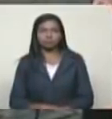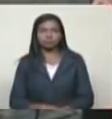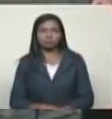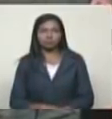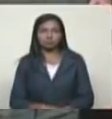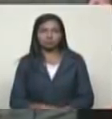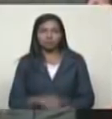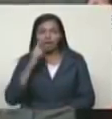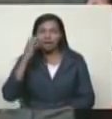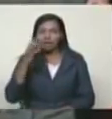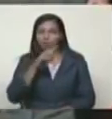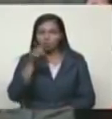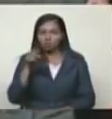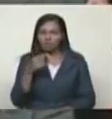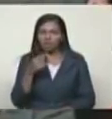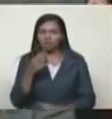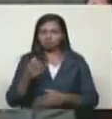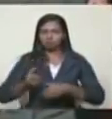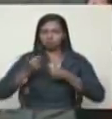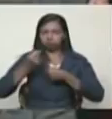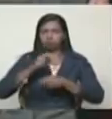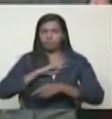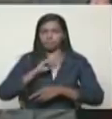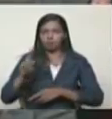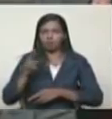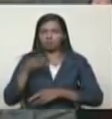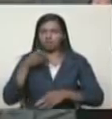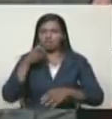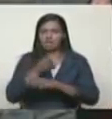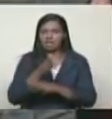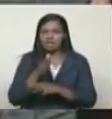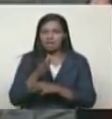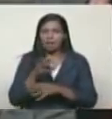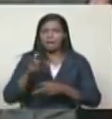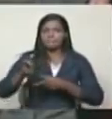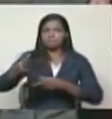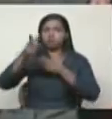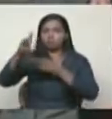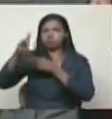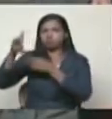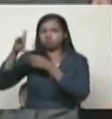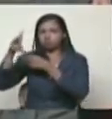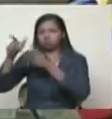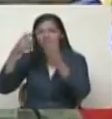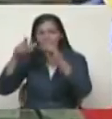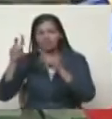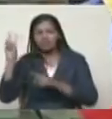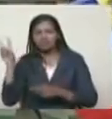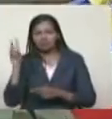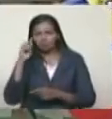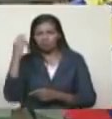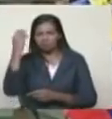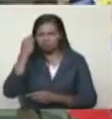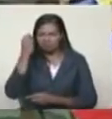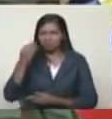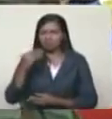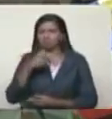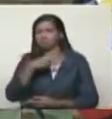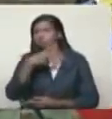¿Creen ustedes que los fusiles de la República deben salir para disparar contra otros venezolanos?